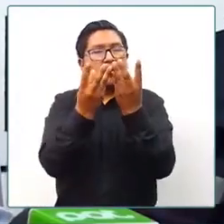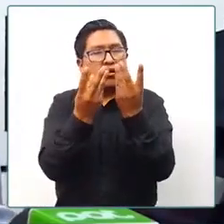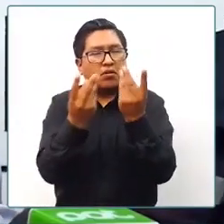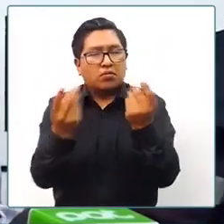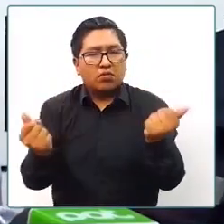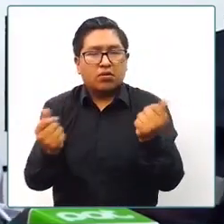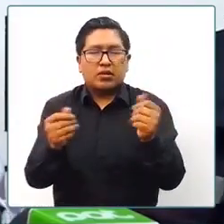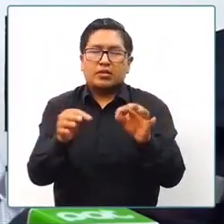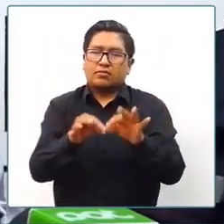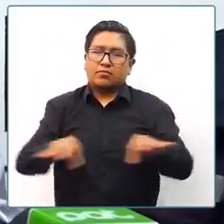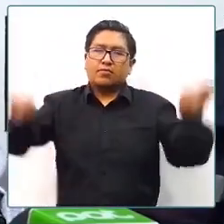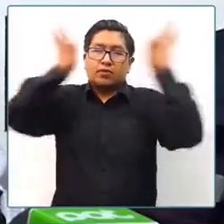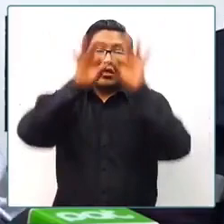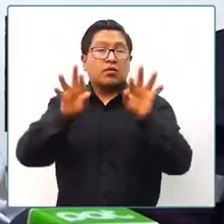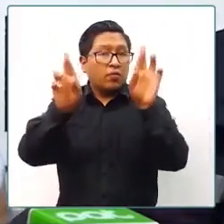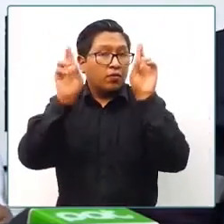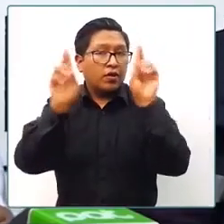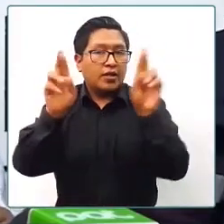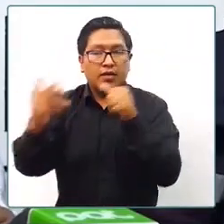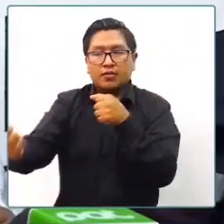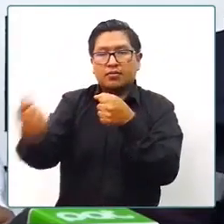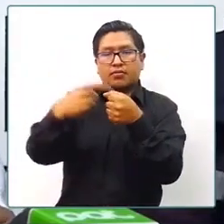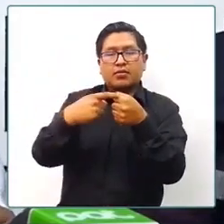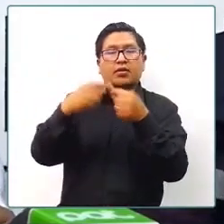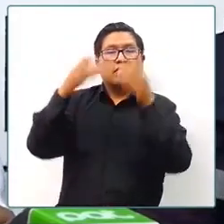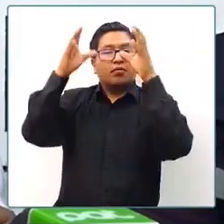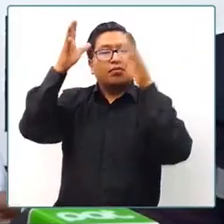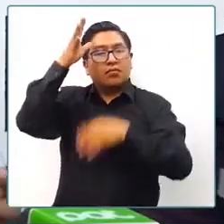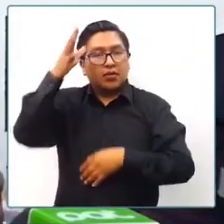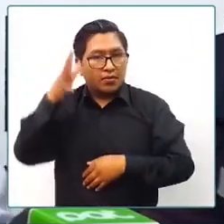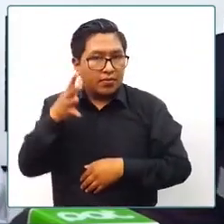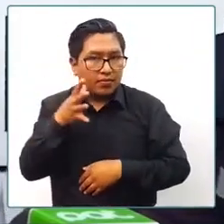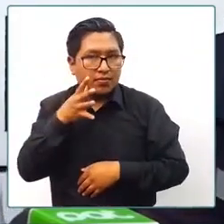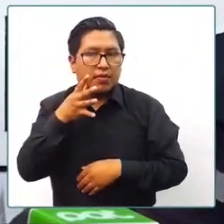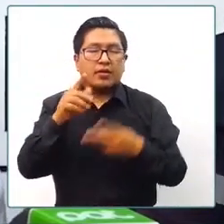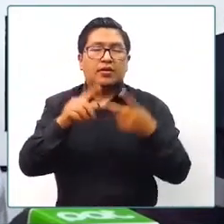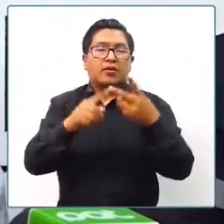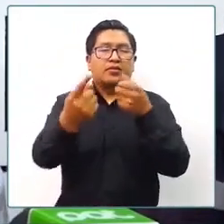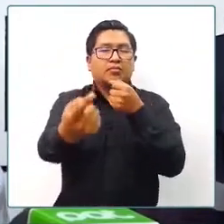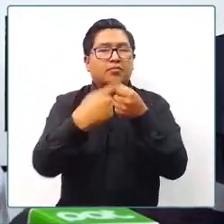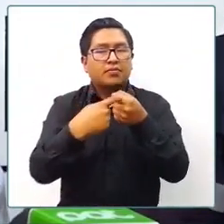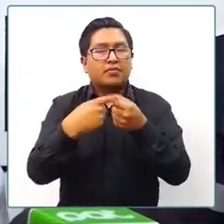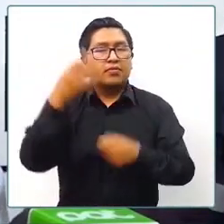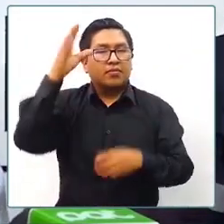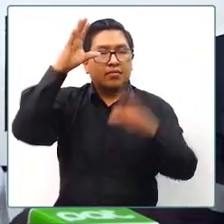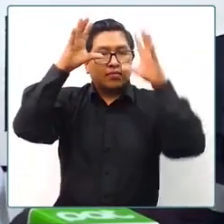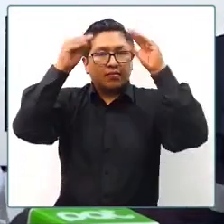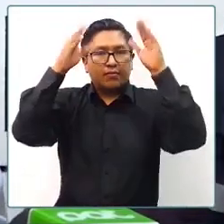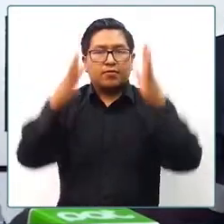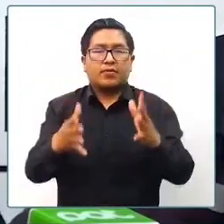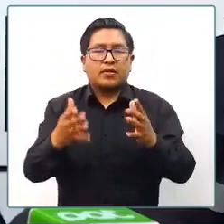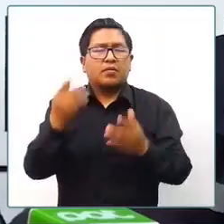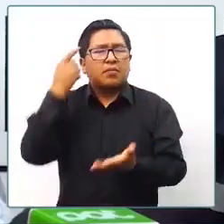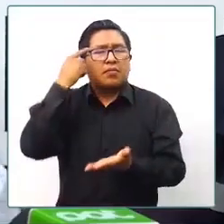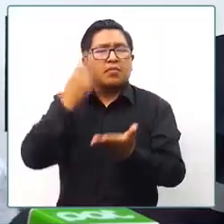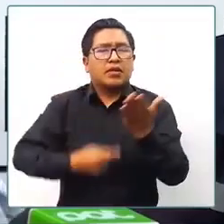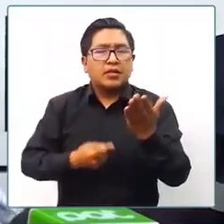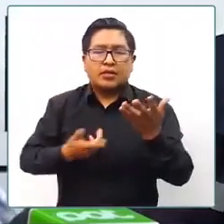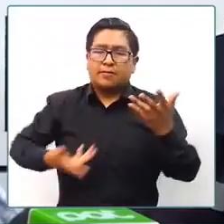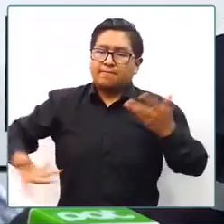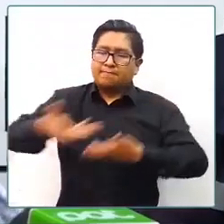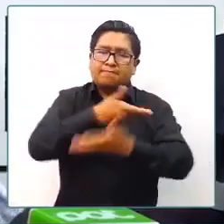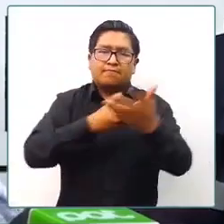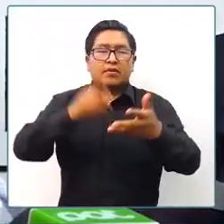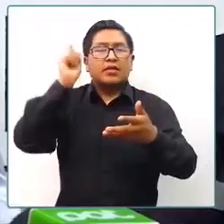Esperamos contar todavía con la participación de padres de familia y maestros para que estos culminen todo